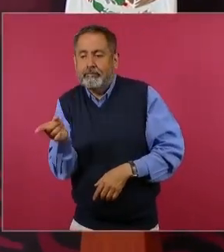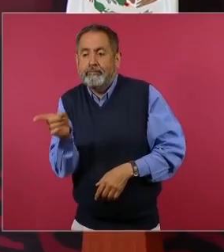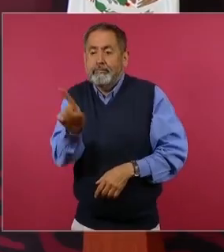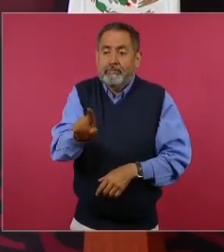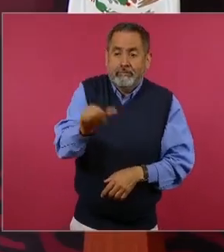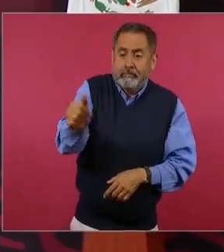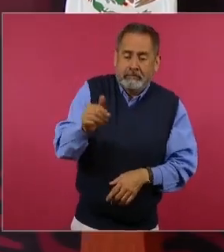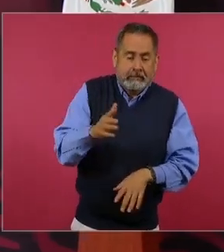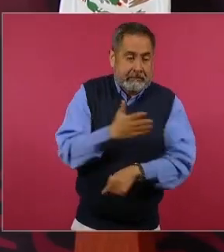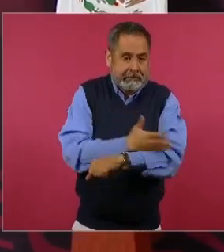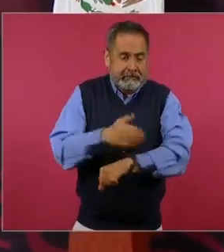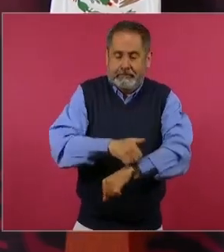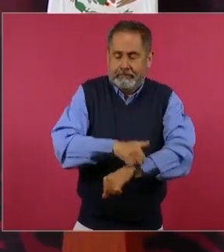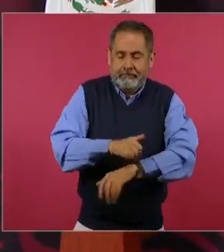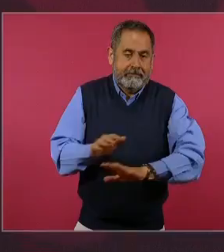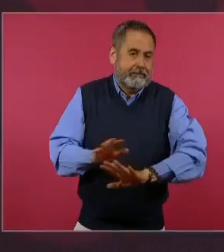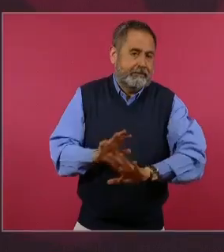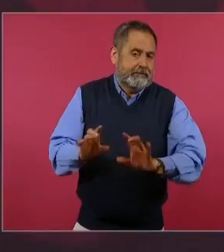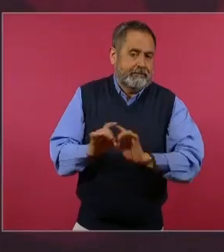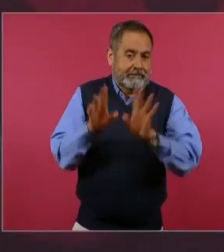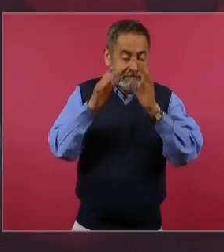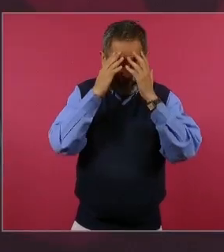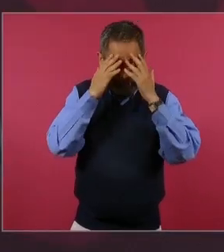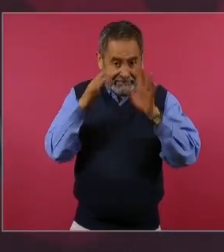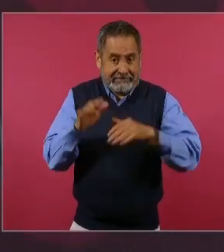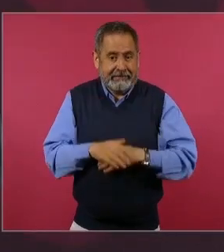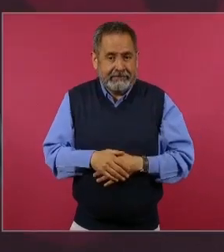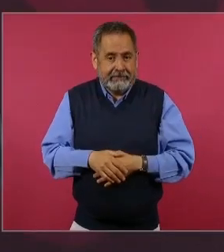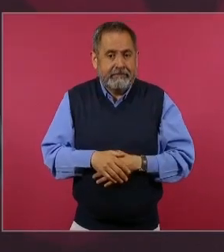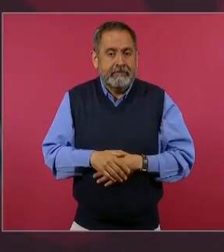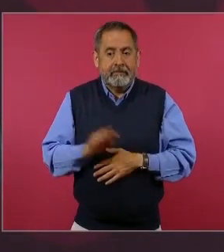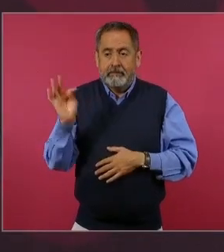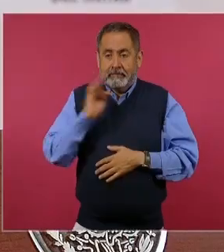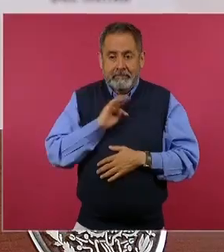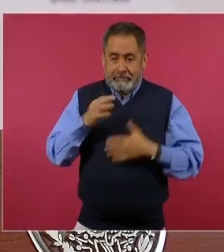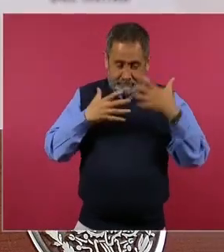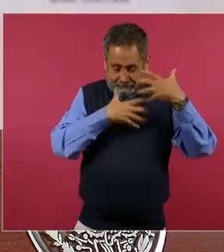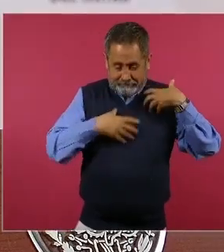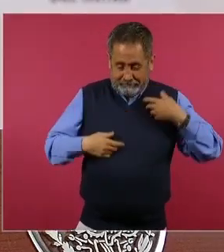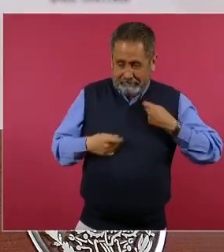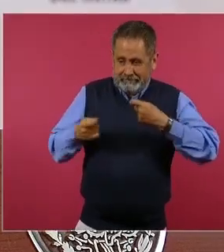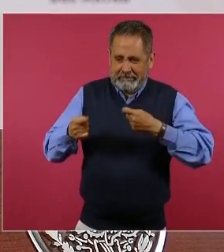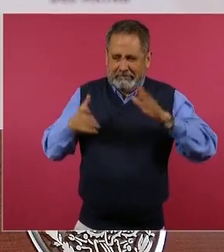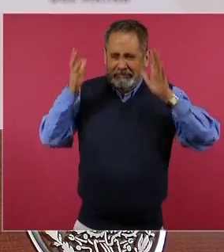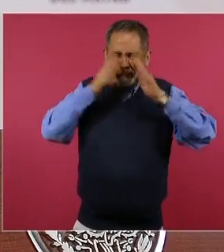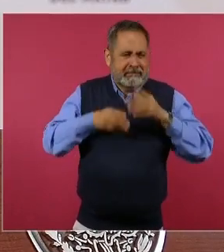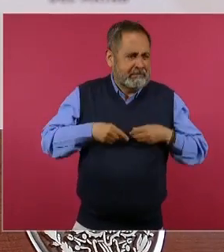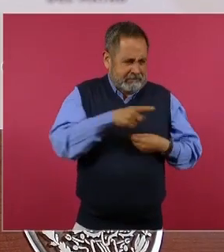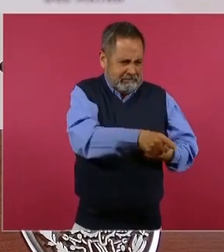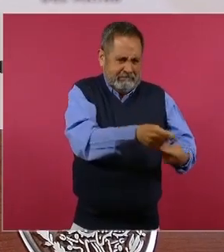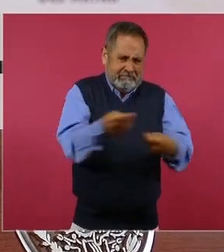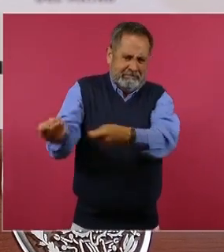quién sabe decir. A lo mejor mandaba yo a la banda.